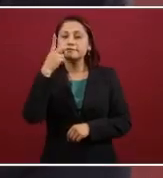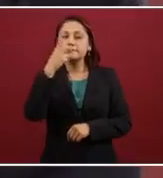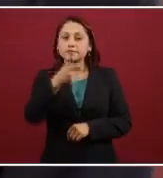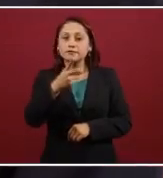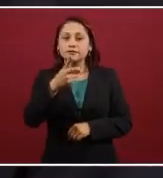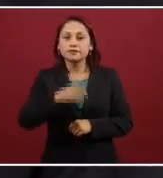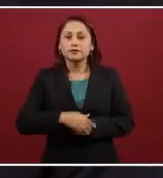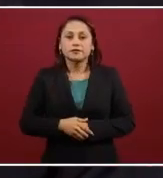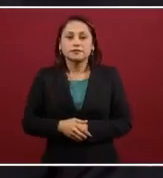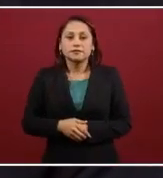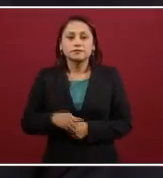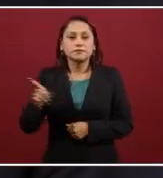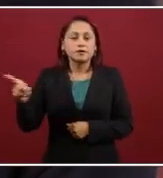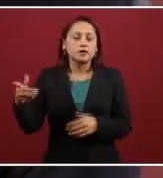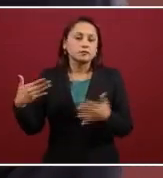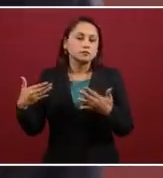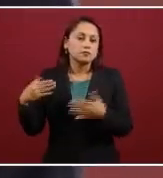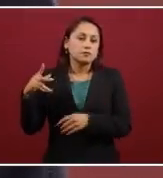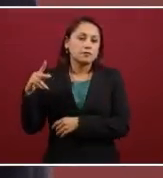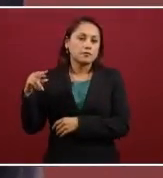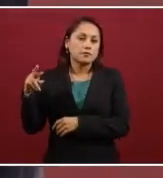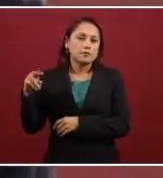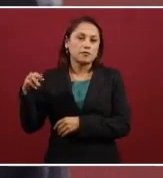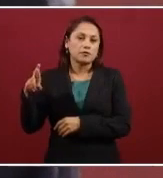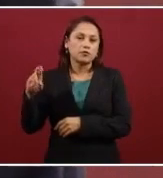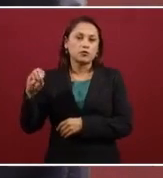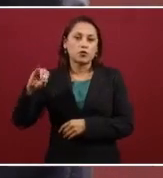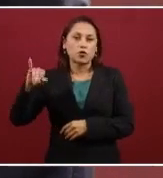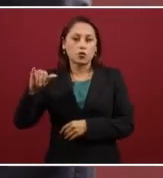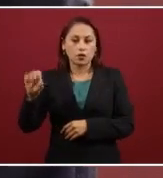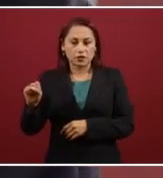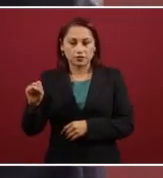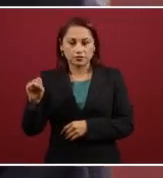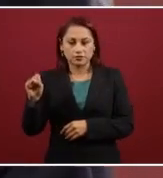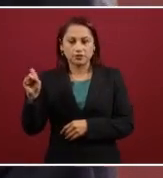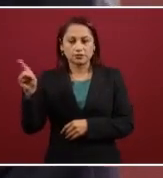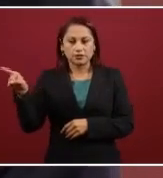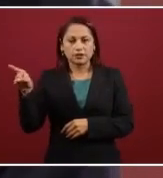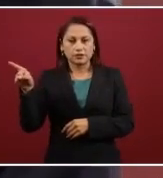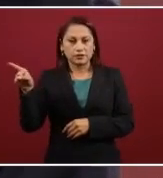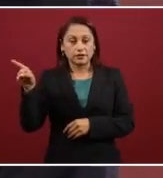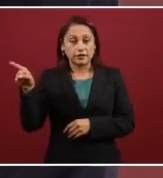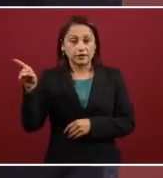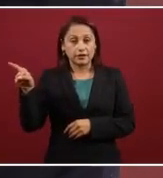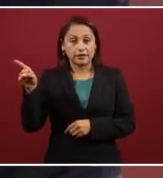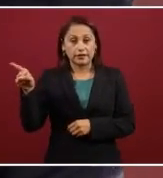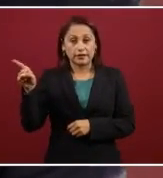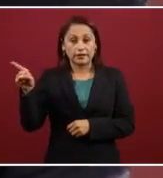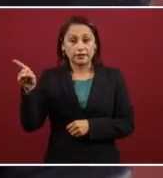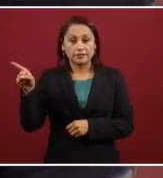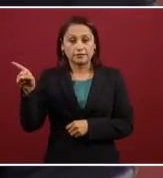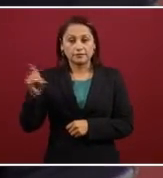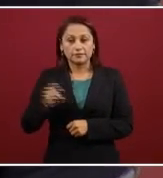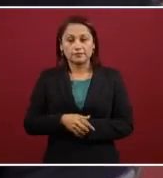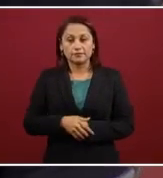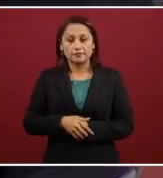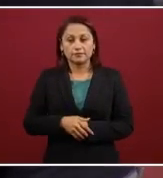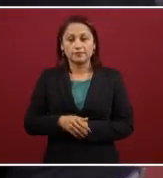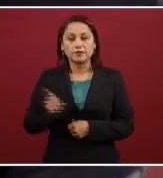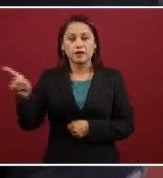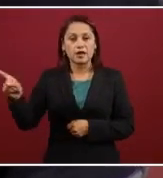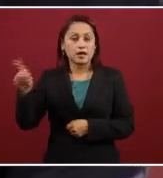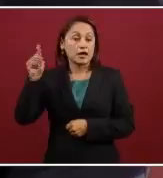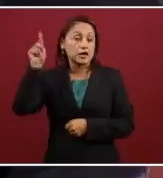panameño, Omar Torrijos, al que se le debe el que los